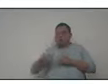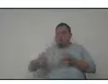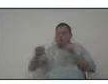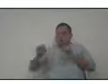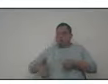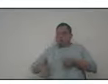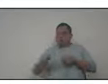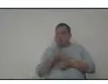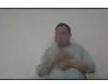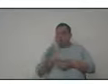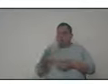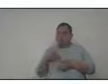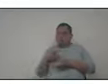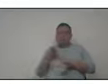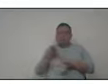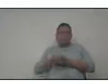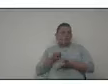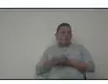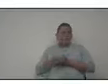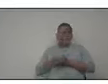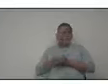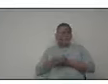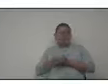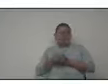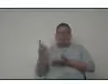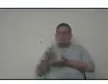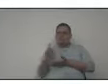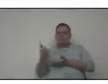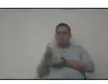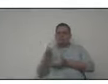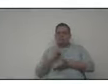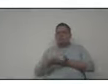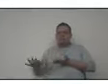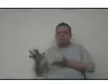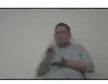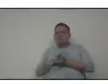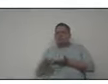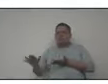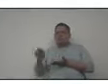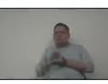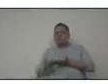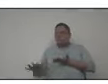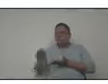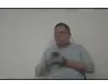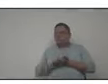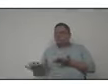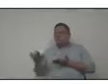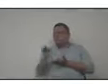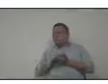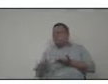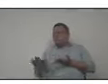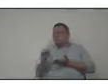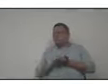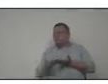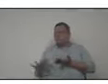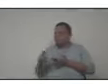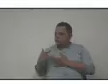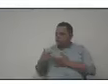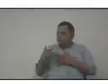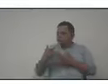en tener un régimen contributivo, sino los usuarios que están en el régimen subsidiado y